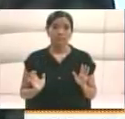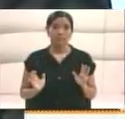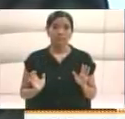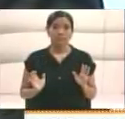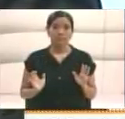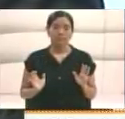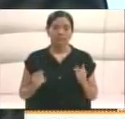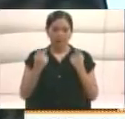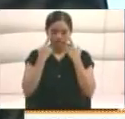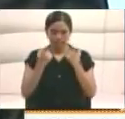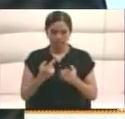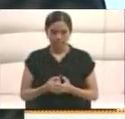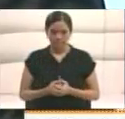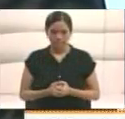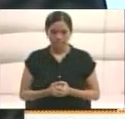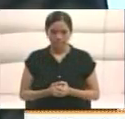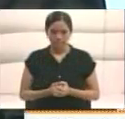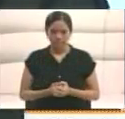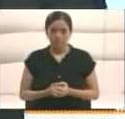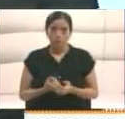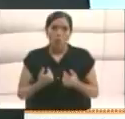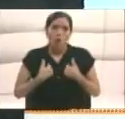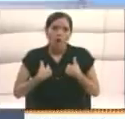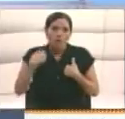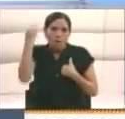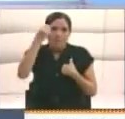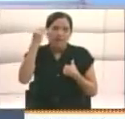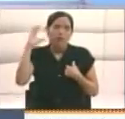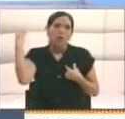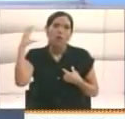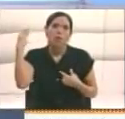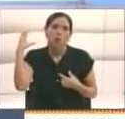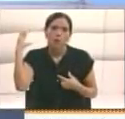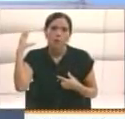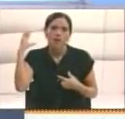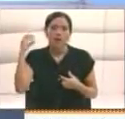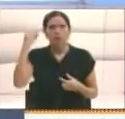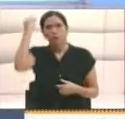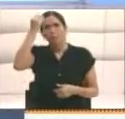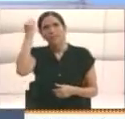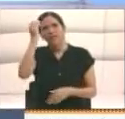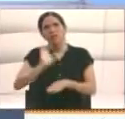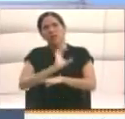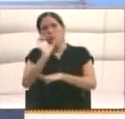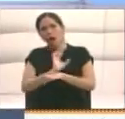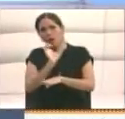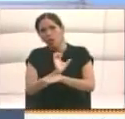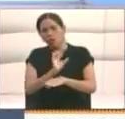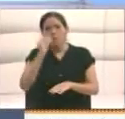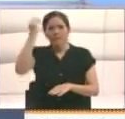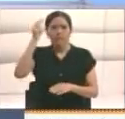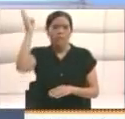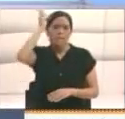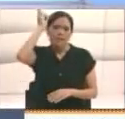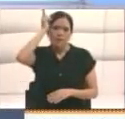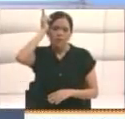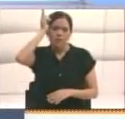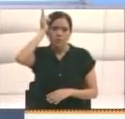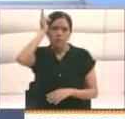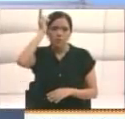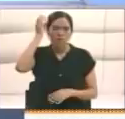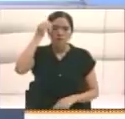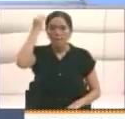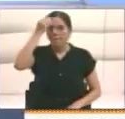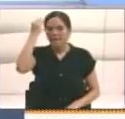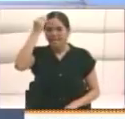a ver, ¿cómo lo digo? Cuando yo pienso en Colombia, cuando yo pienso en Ecuador, cuando yo pienso en Perú, pienso